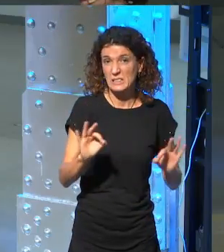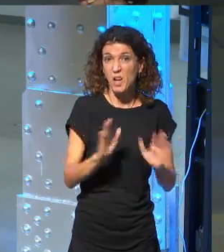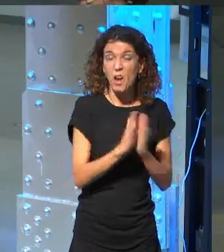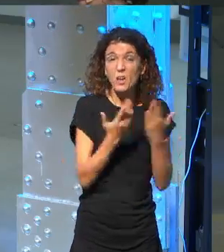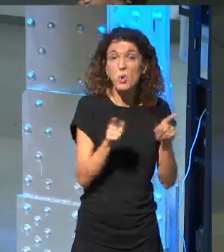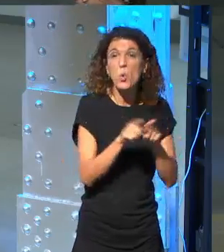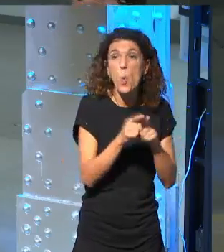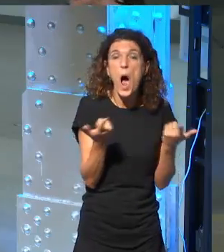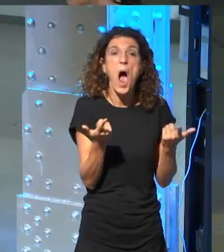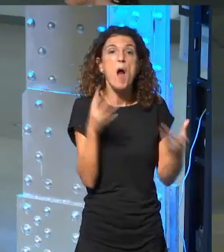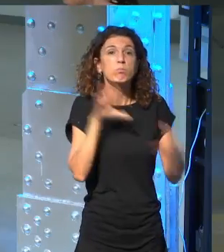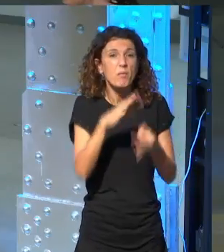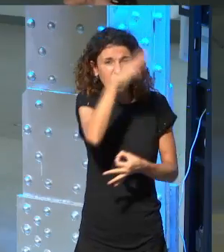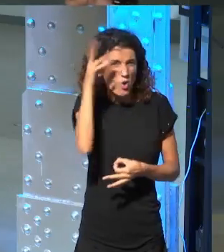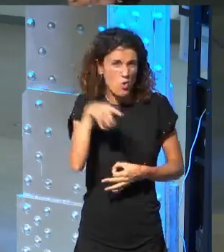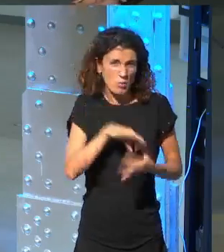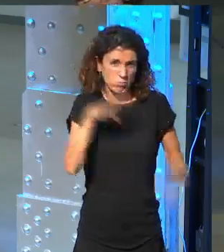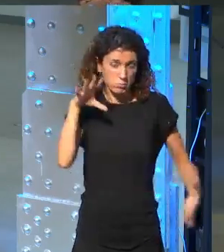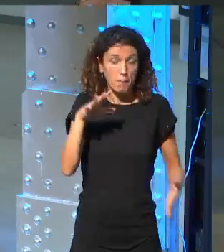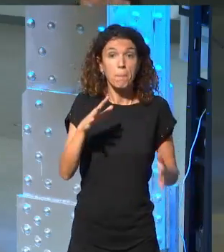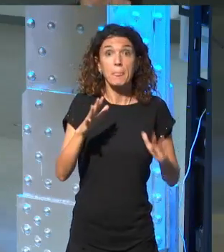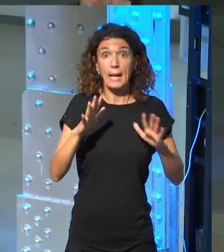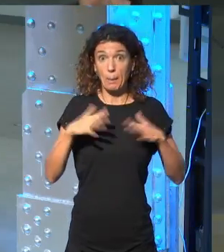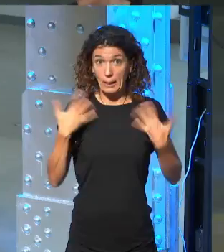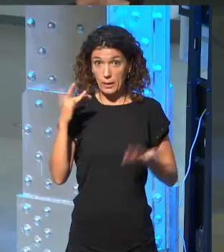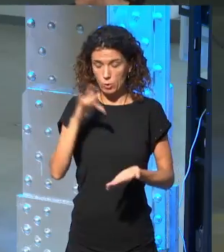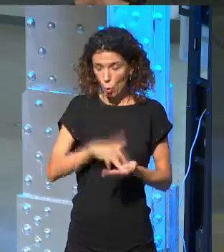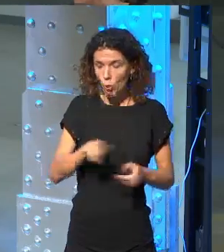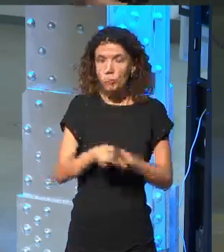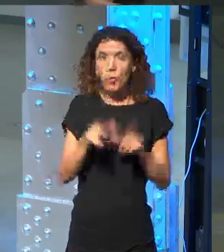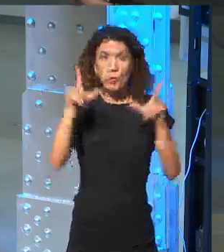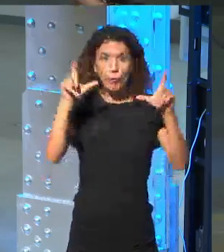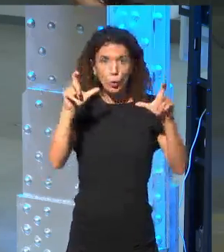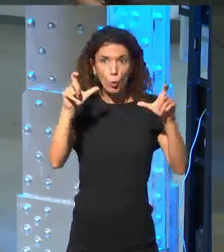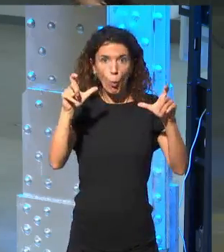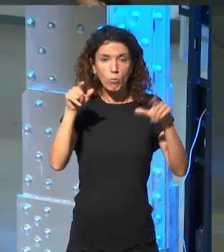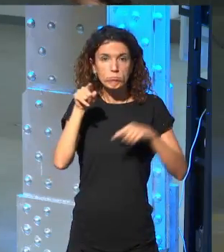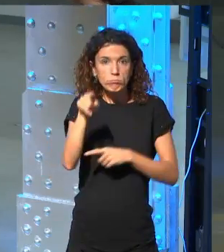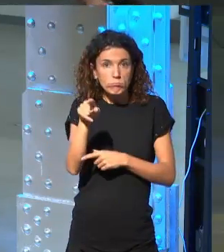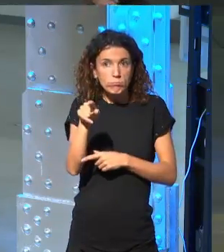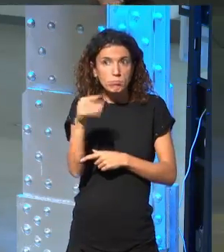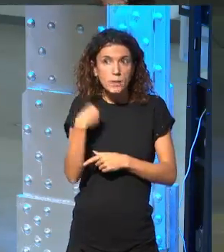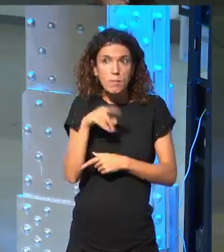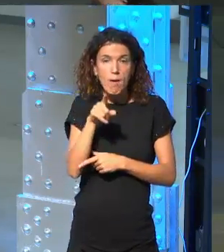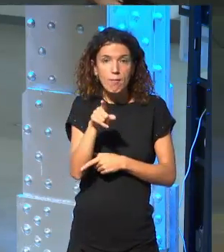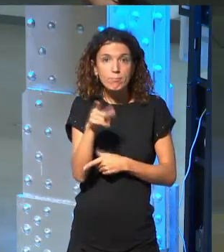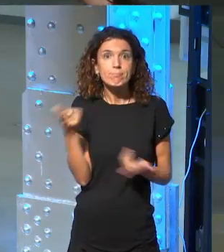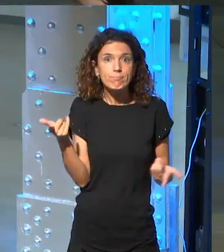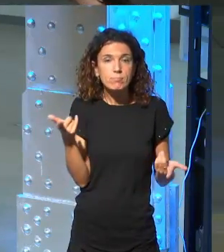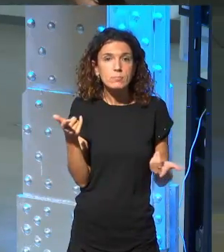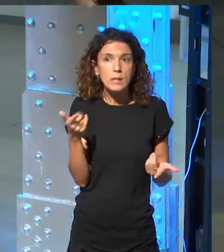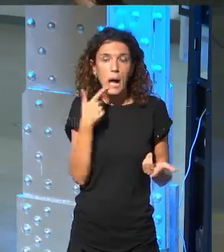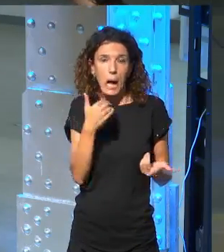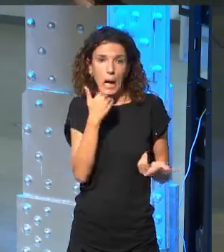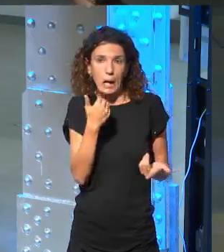libro de lectura veraniega. Y de repente se te cae encima esta foto, ¿o no? Sí, bueno, más que caérseme la